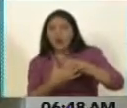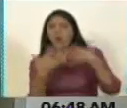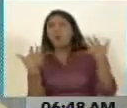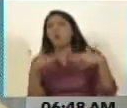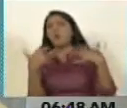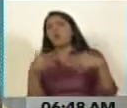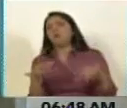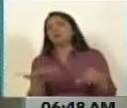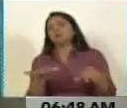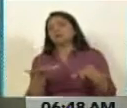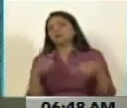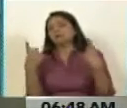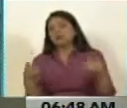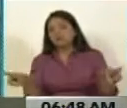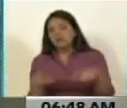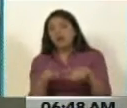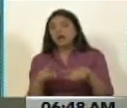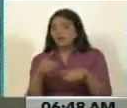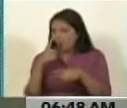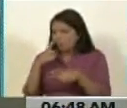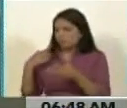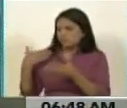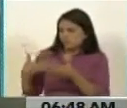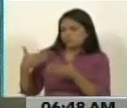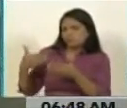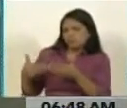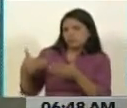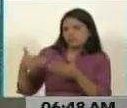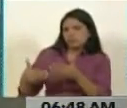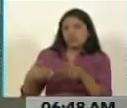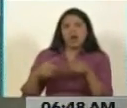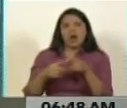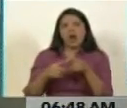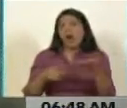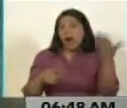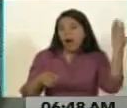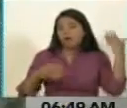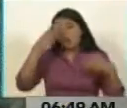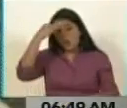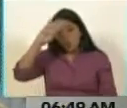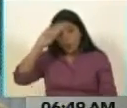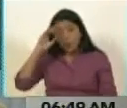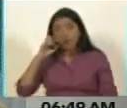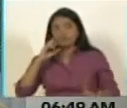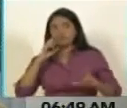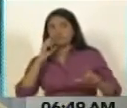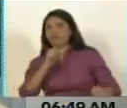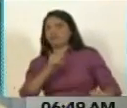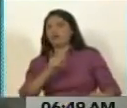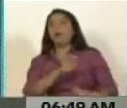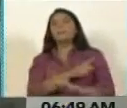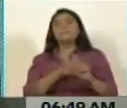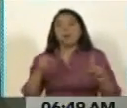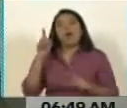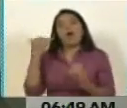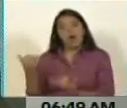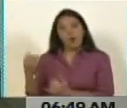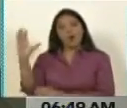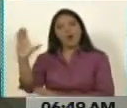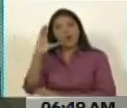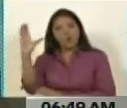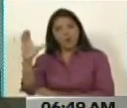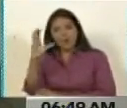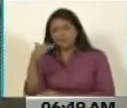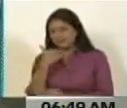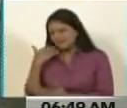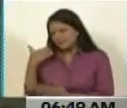muy poco tiempo, con una política sostenida, lo que fue Cuba en su momento y lo que también viene siendo Colombia en la